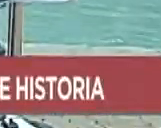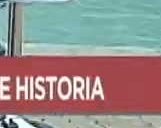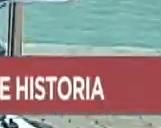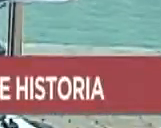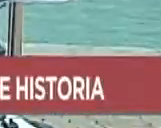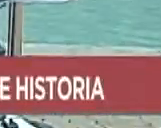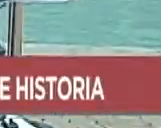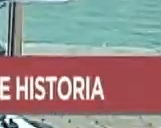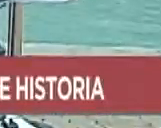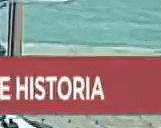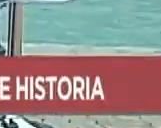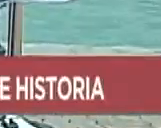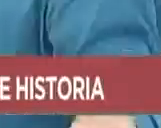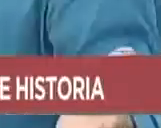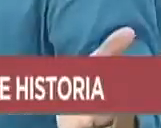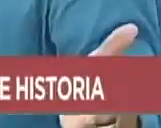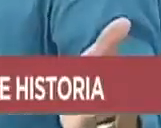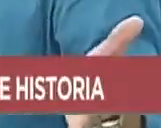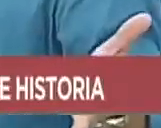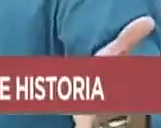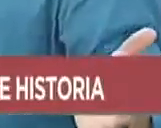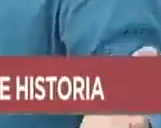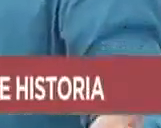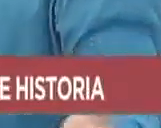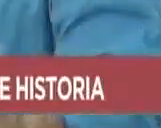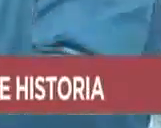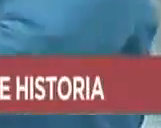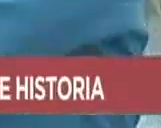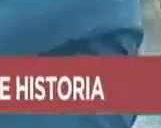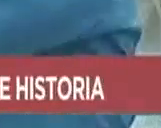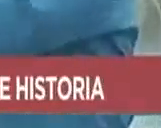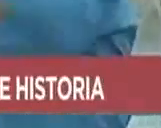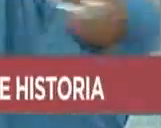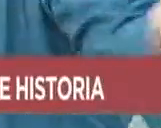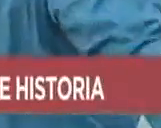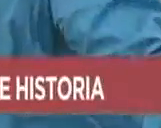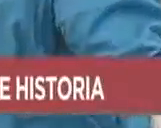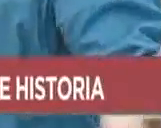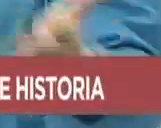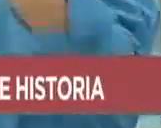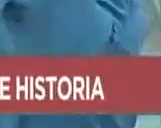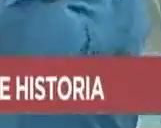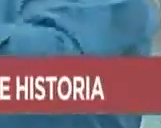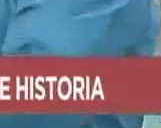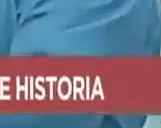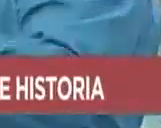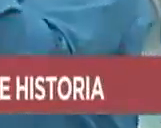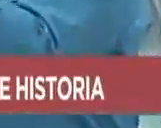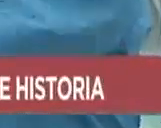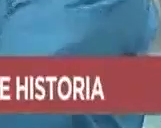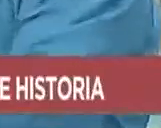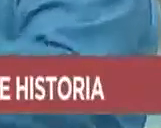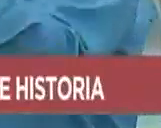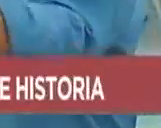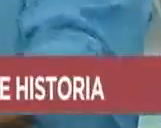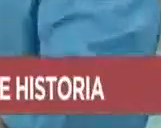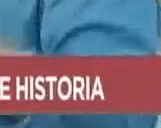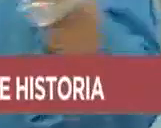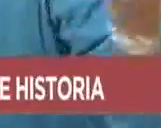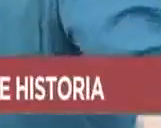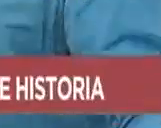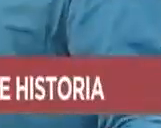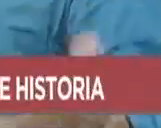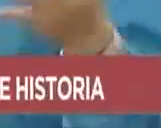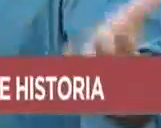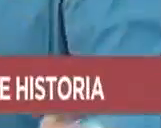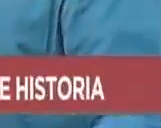pasaron 15 y 20 años y lo que pasó en venezuela como una forma anecdótica ahora se ha replicado en el mundo en eeuu en francia